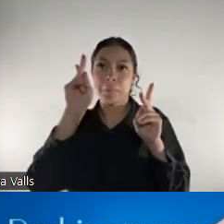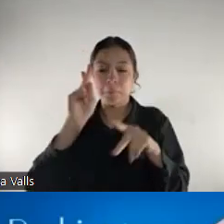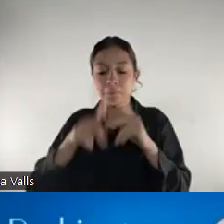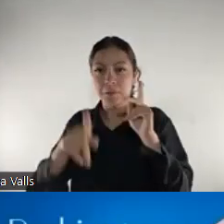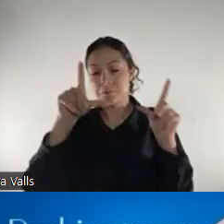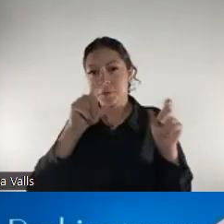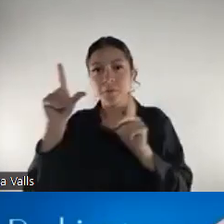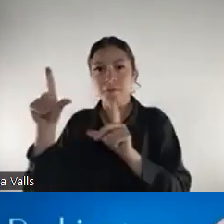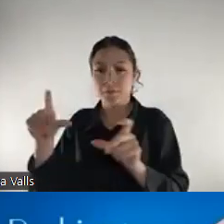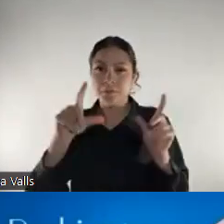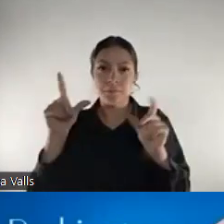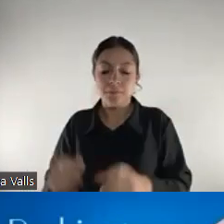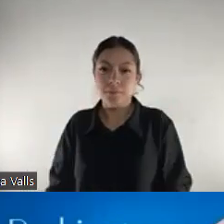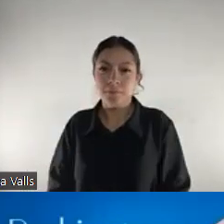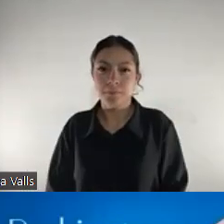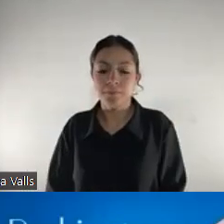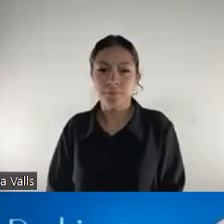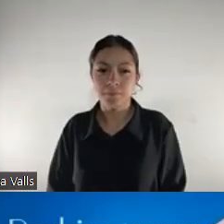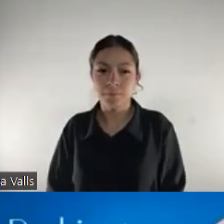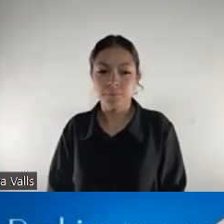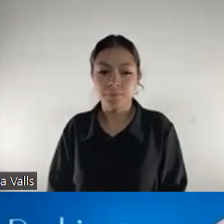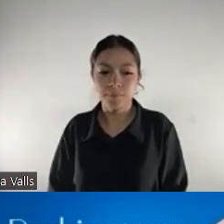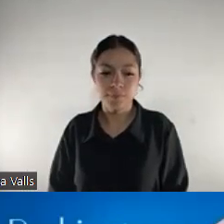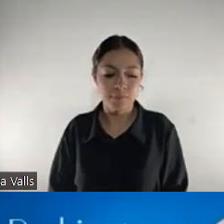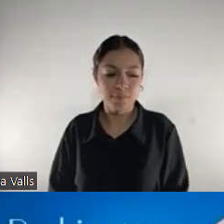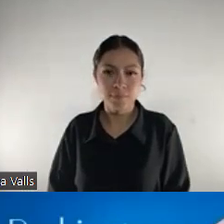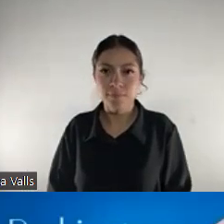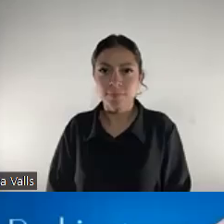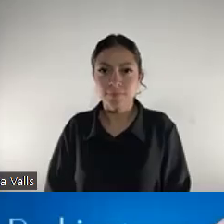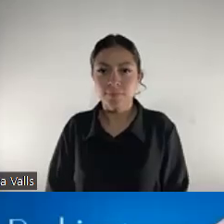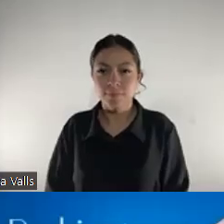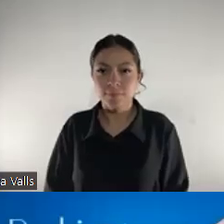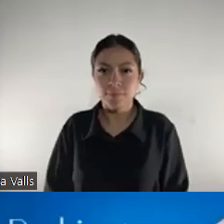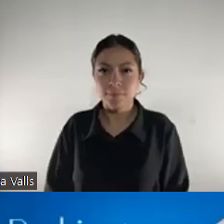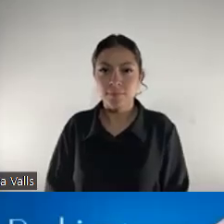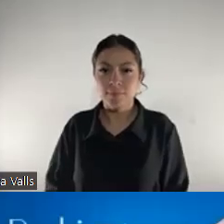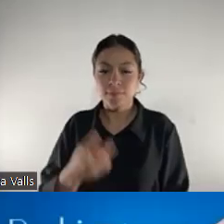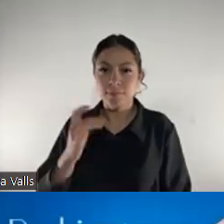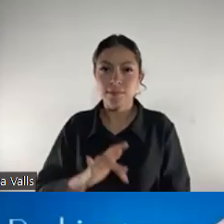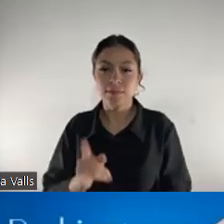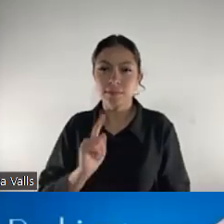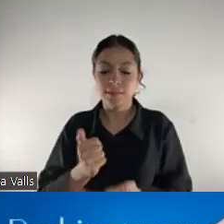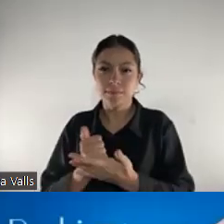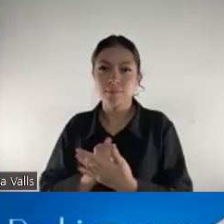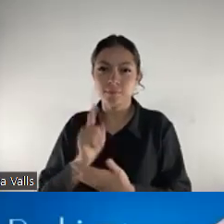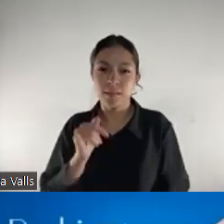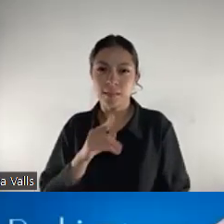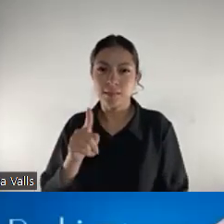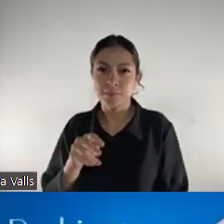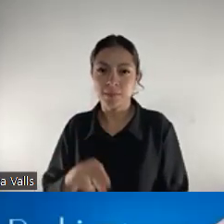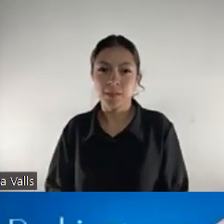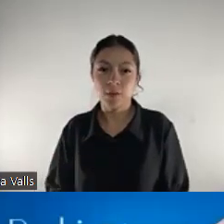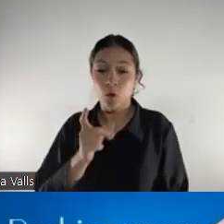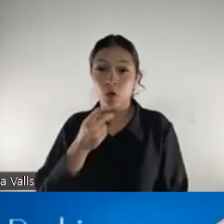en el Zoom tenemos que tomar varias fotografías, así es que ahí nos va a echar la mano Jasmine para decirnos en qué